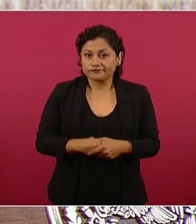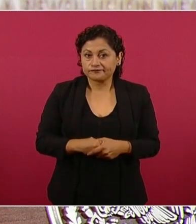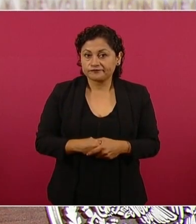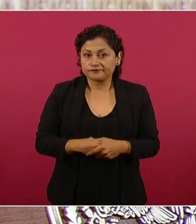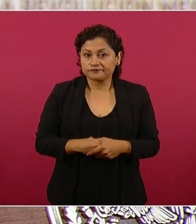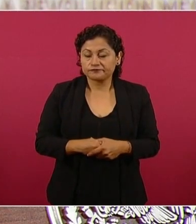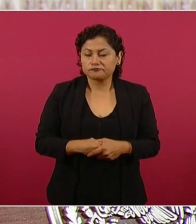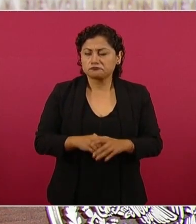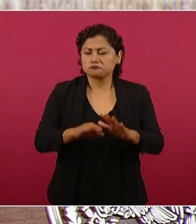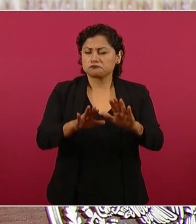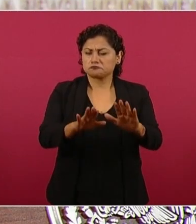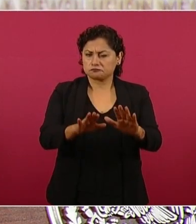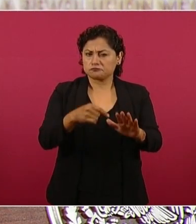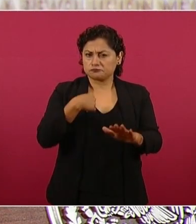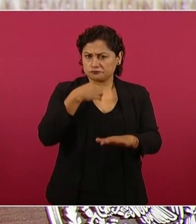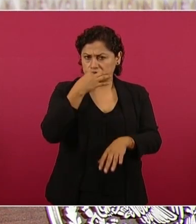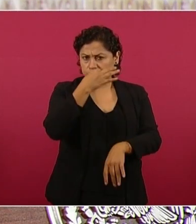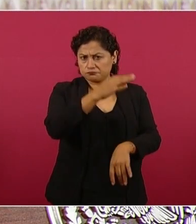De todas maneras,